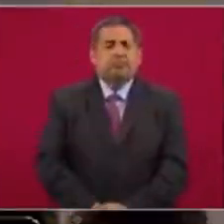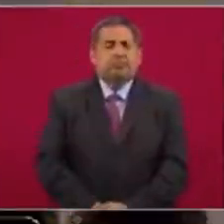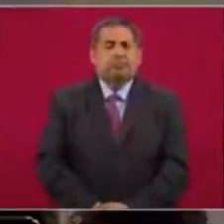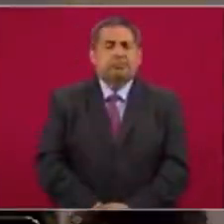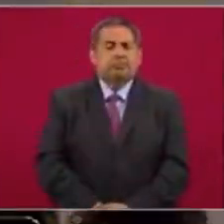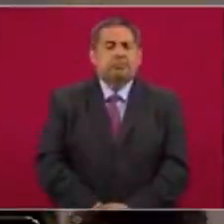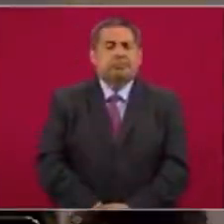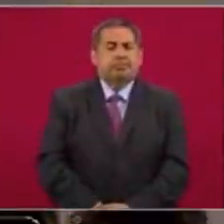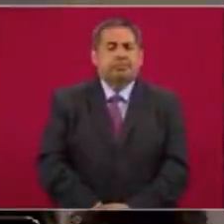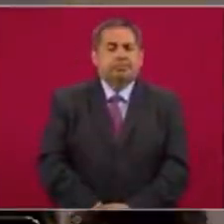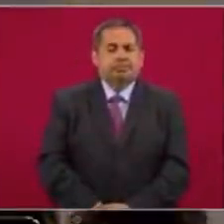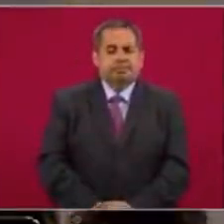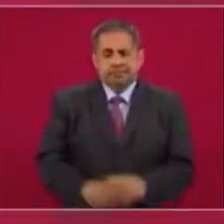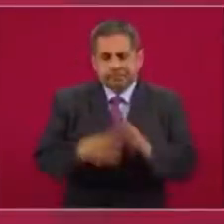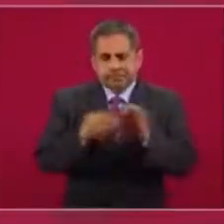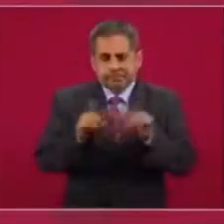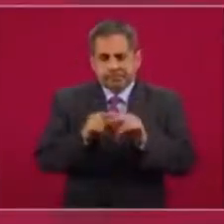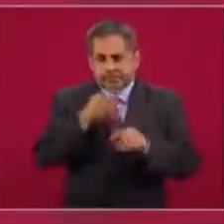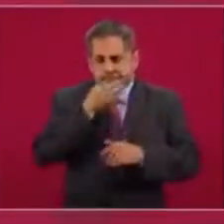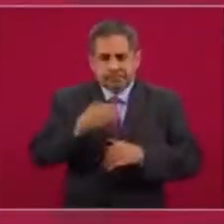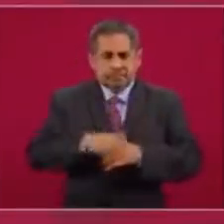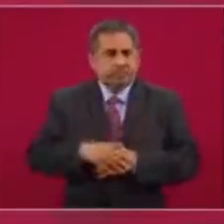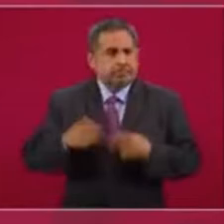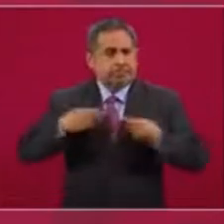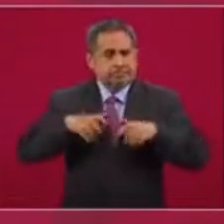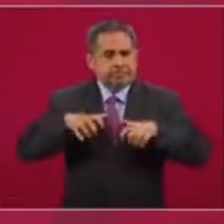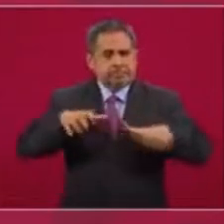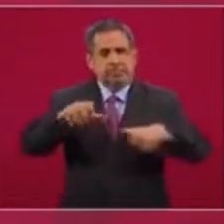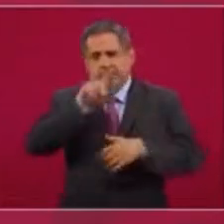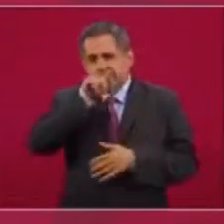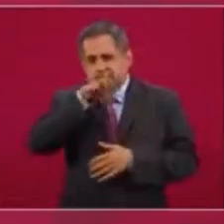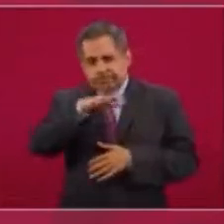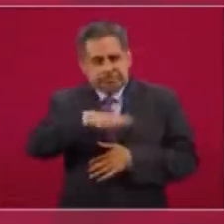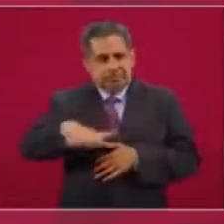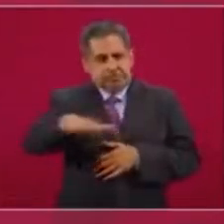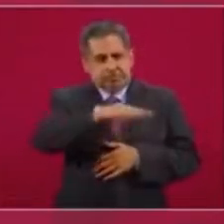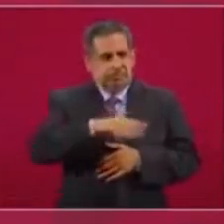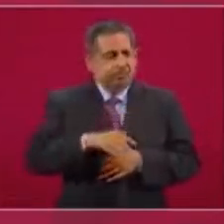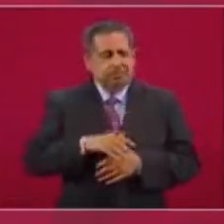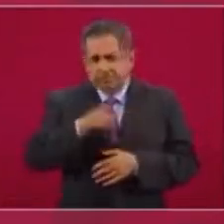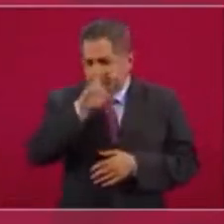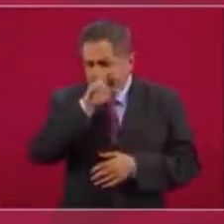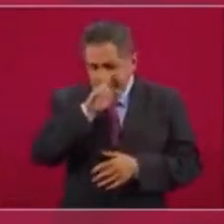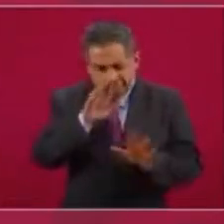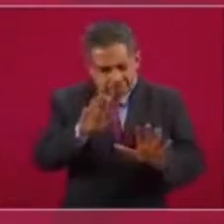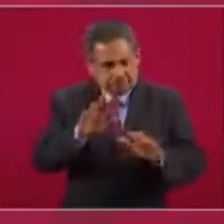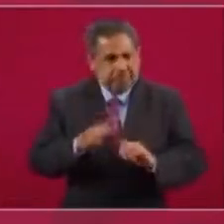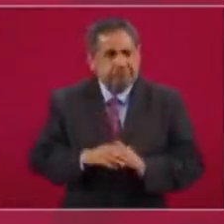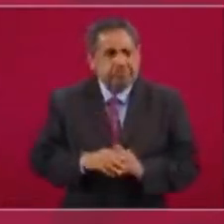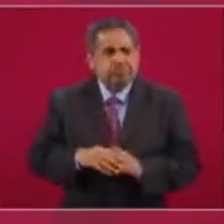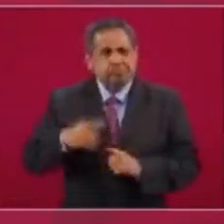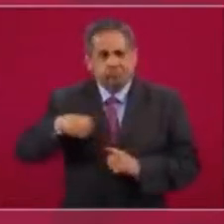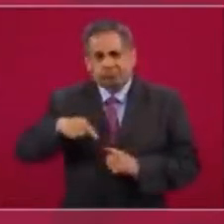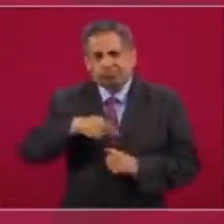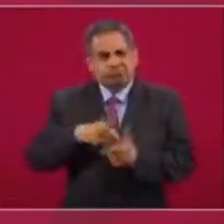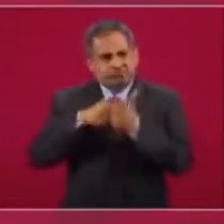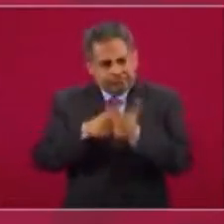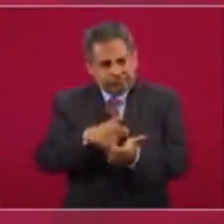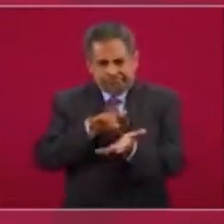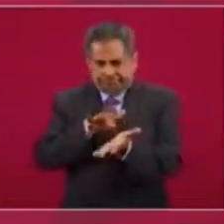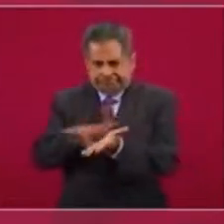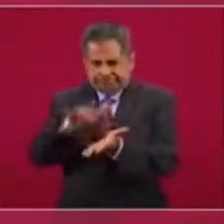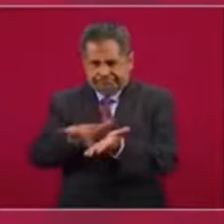miren, decirle al pueblo de Jalisco que nosotros vamos a seguir